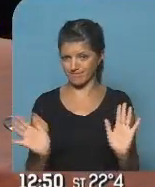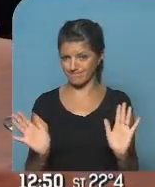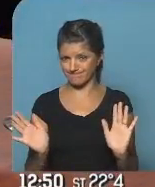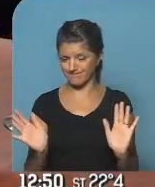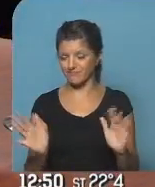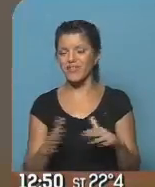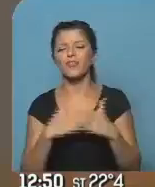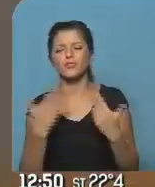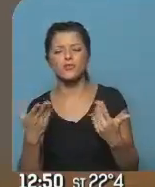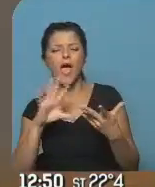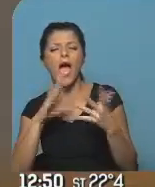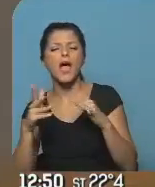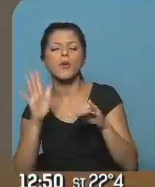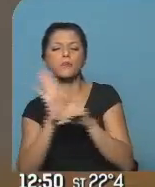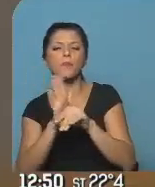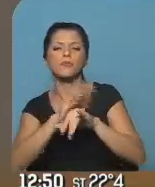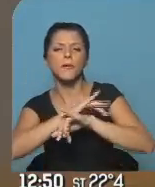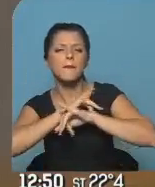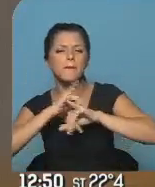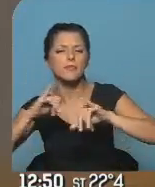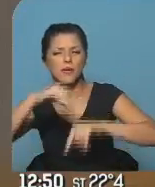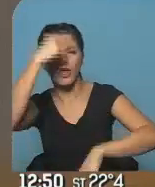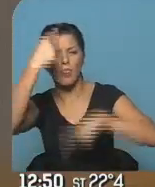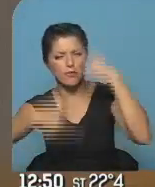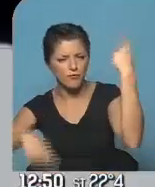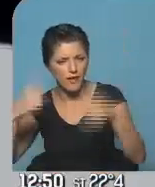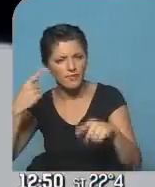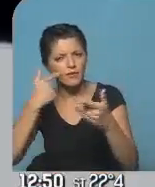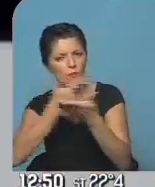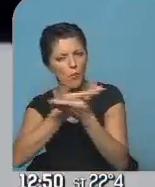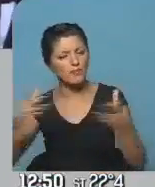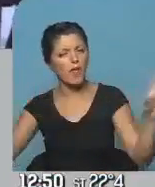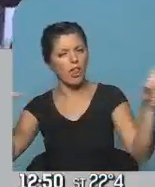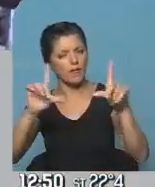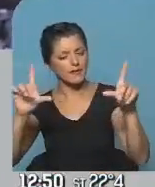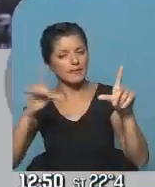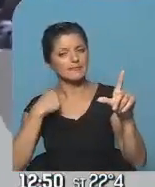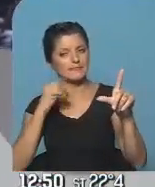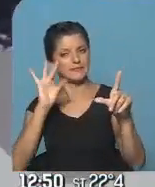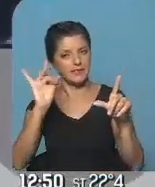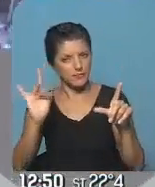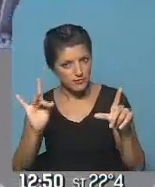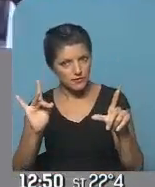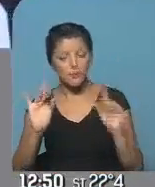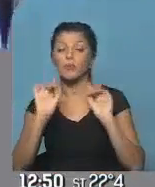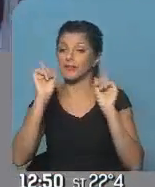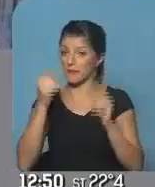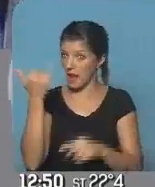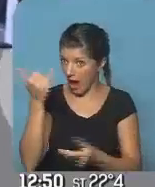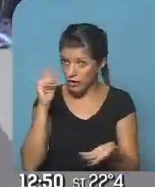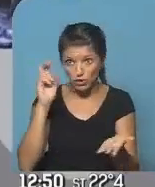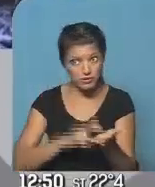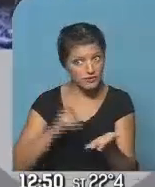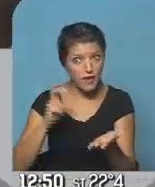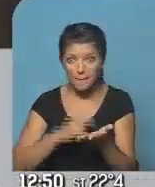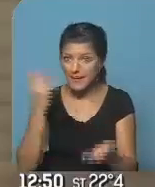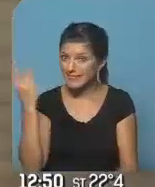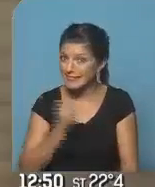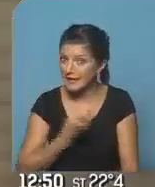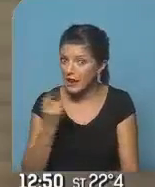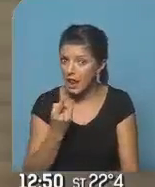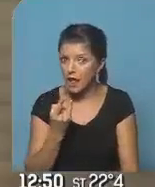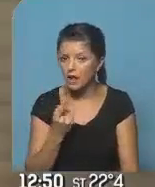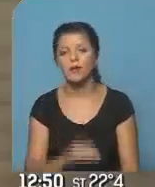de mensajes que se están dando a través de la televisión que son muy complicados porque están las falsas noticias. Están las falsas noticias y están además